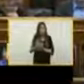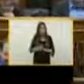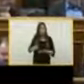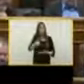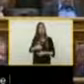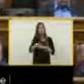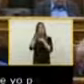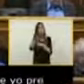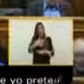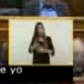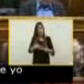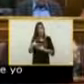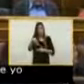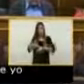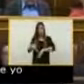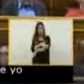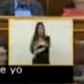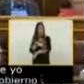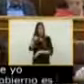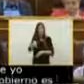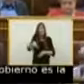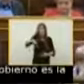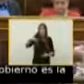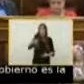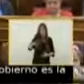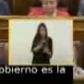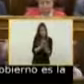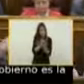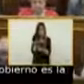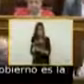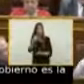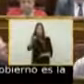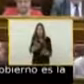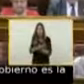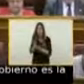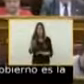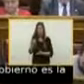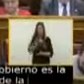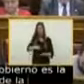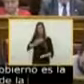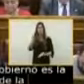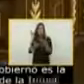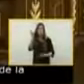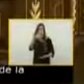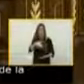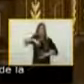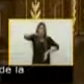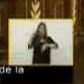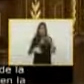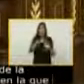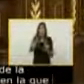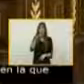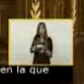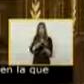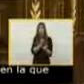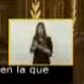Tiene que ser rápido. Que va a ser derrotado de una manera estrepitosa. Tiene que ser rápido, me quedo ahí. Bueno, vamos a ir comentando mientras él está hablando. Vamos a volver otra vez a la señal en directo del Congreso. Después tenemos ocasión,